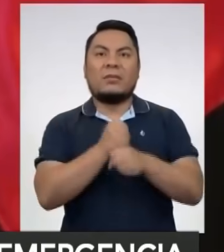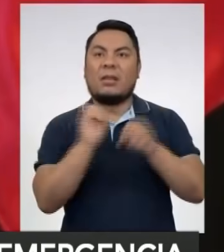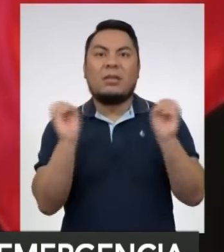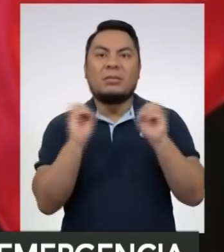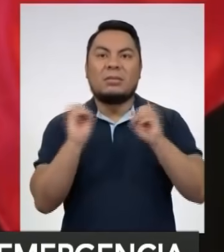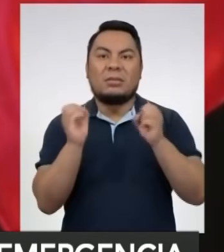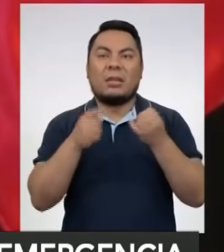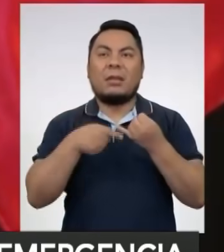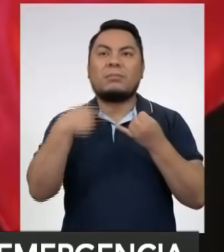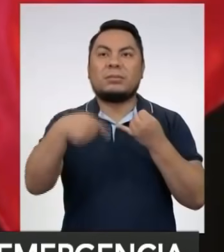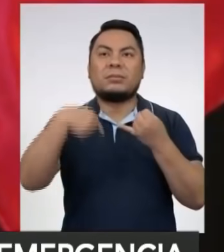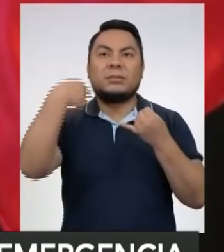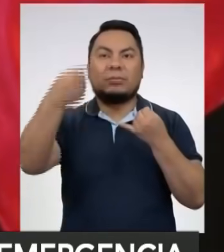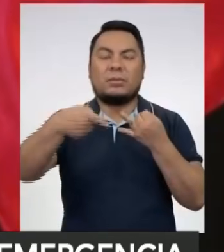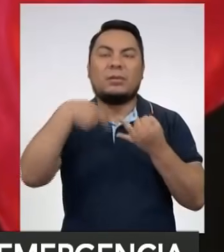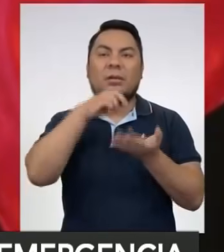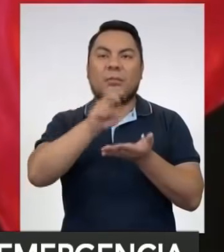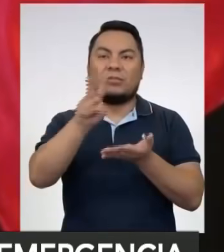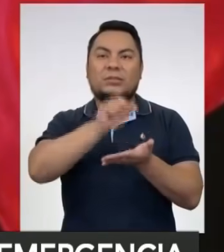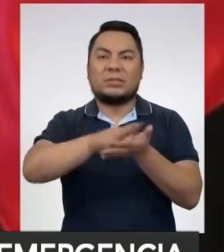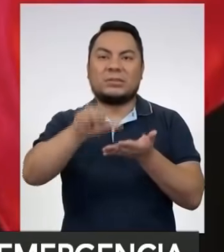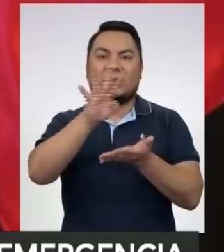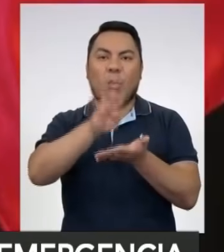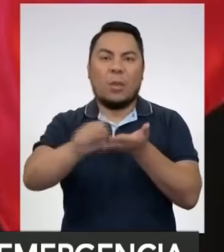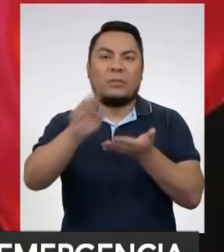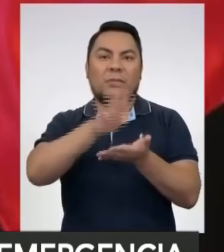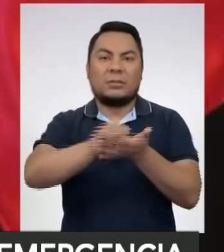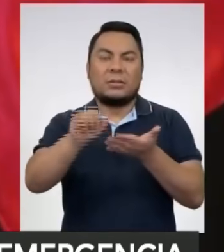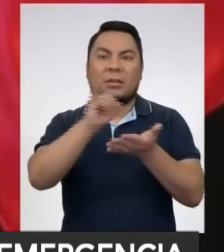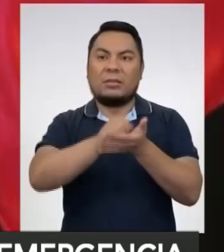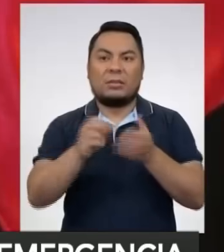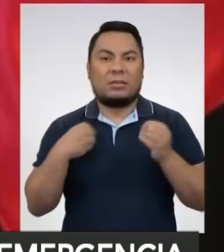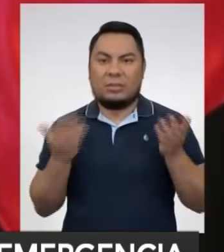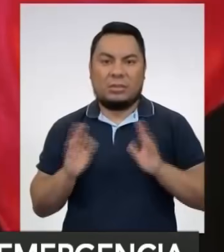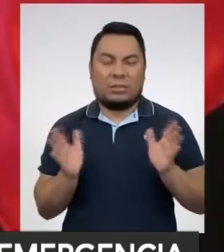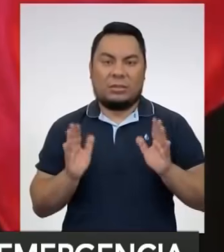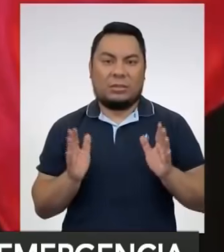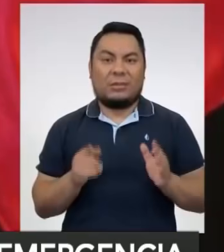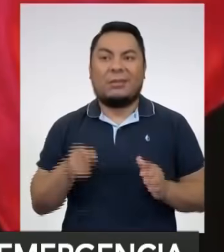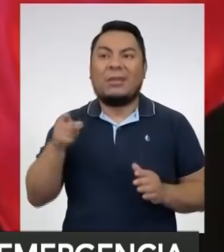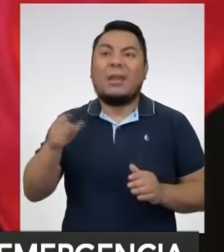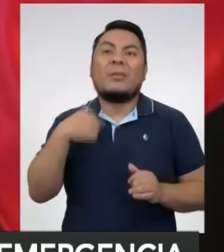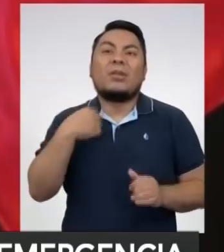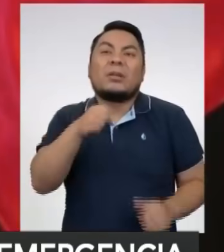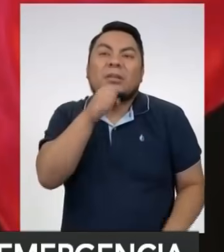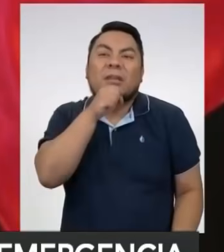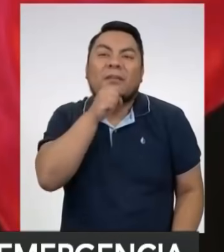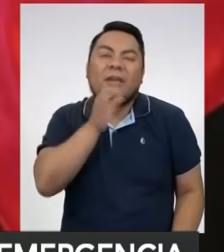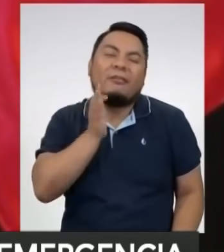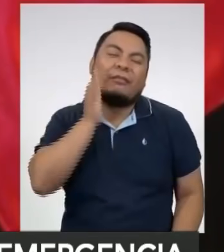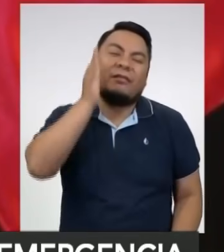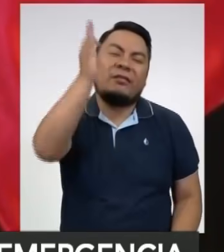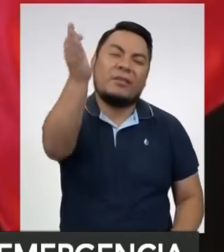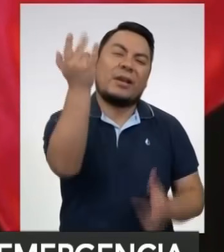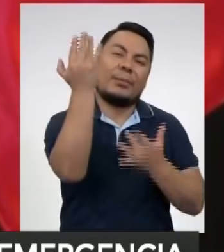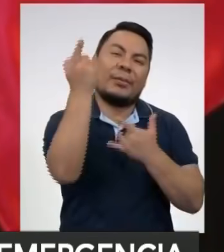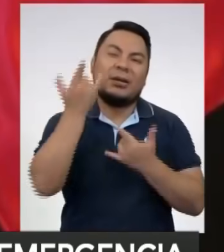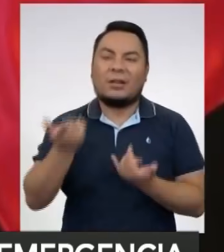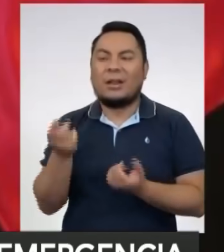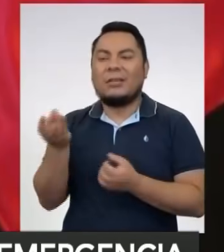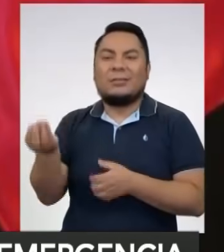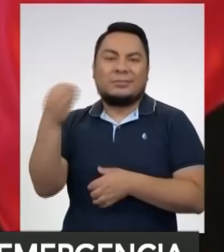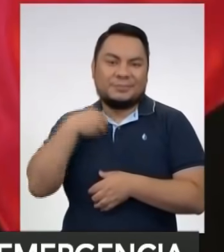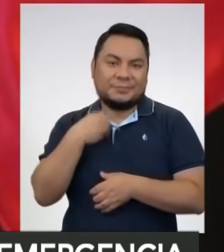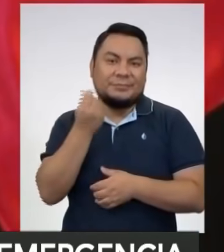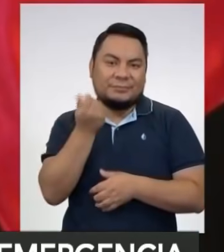un ahorro cuando lo necesiten para su jubilación. Pero la jubilación puede estar todavía lejana y ese ahorro lo requieren ahora.